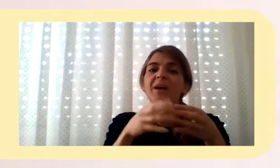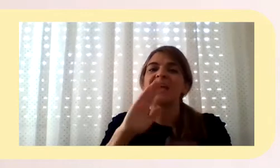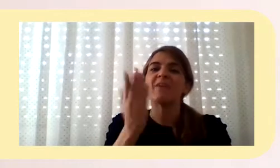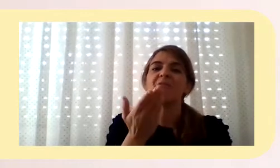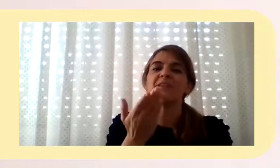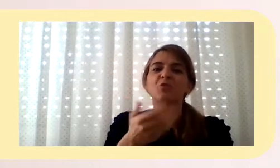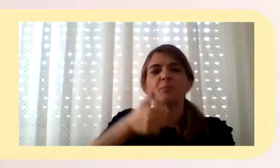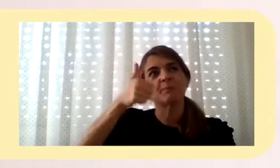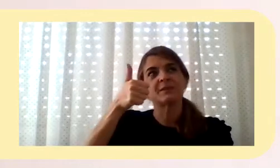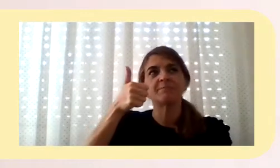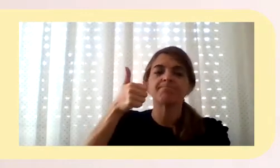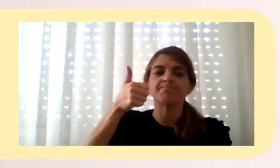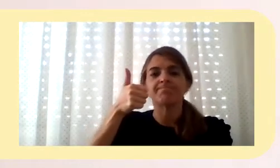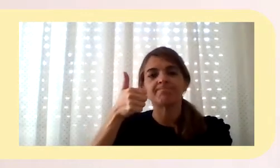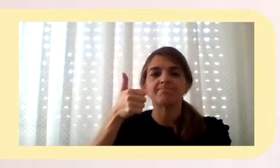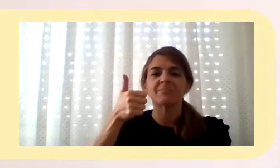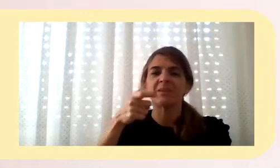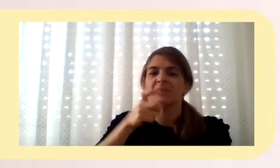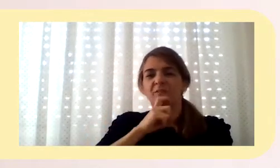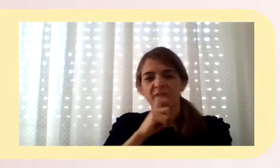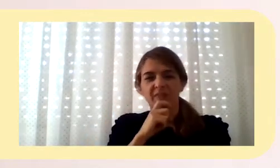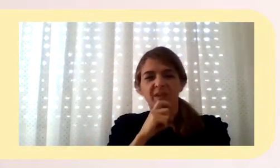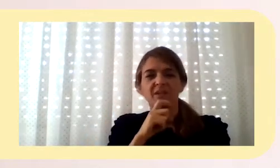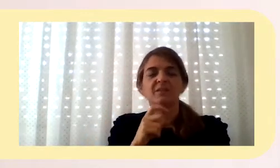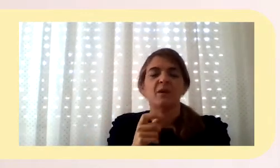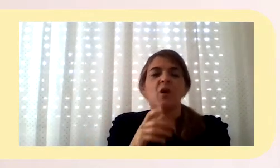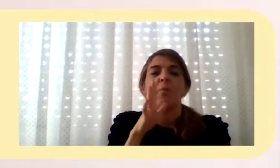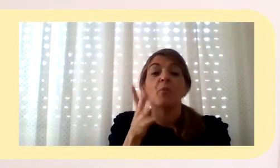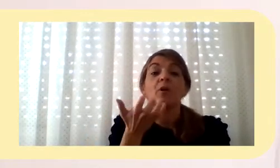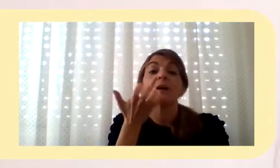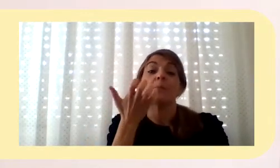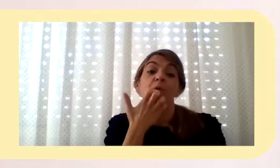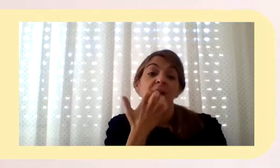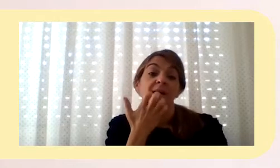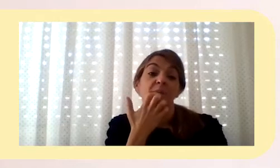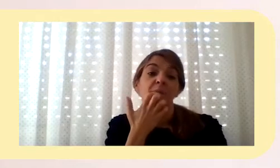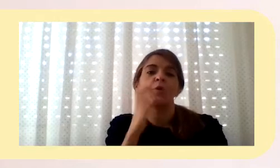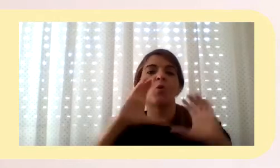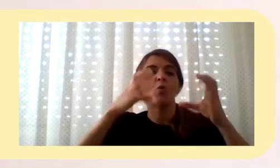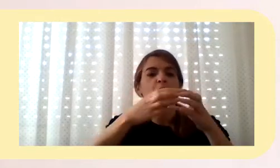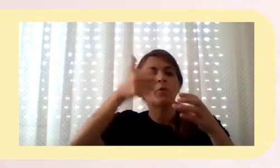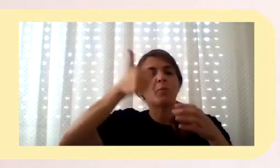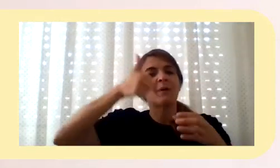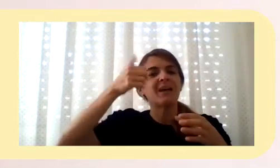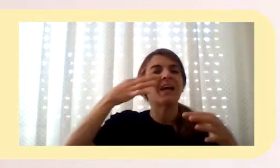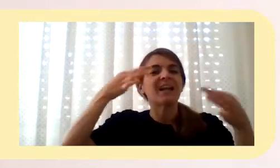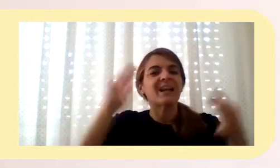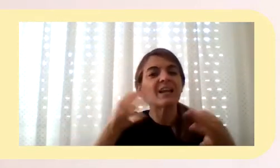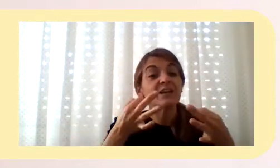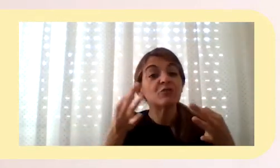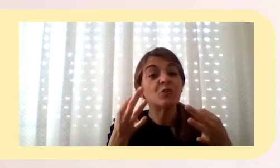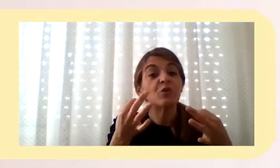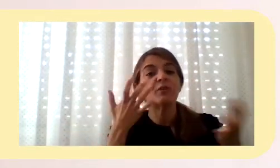de una manera más acuciante que otros. Se han identificado, por ejemplo, grupos de mayor riesgo, entre los